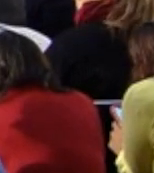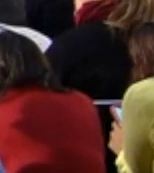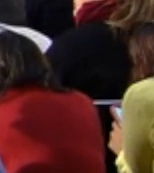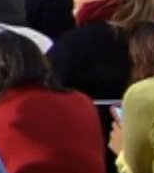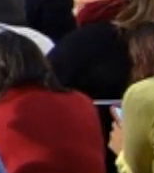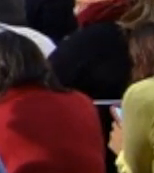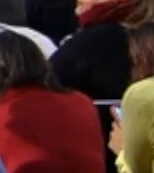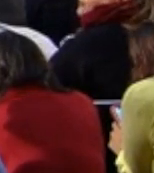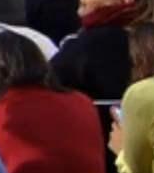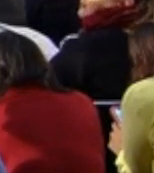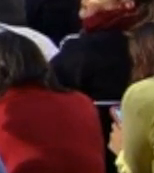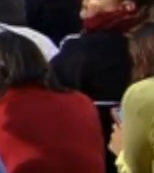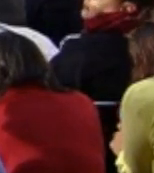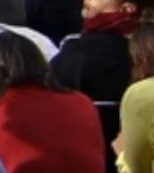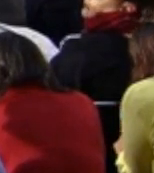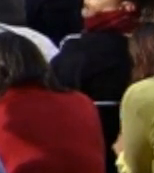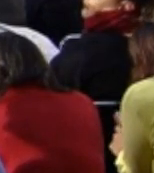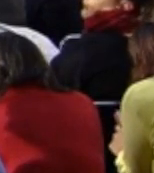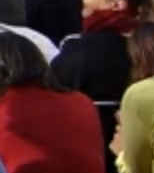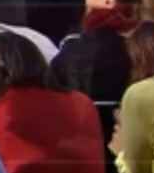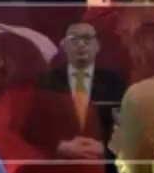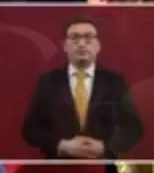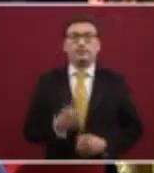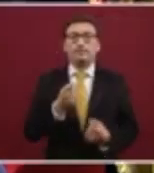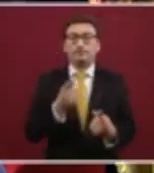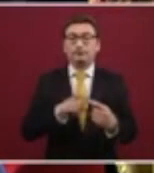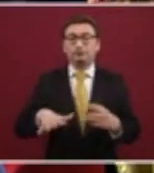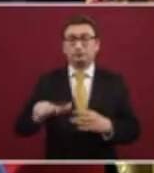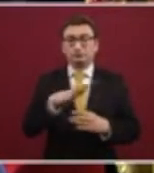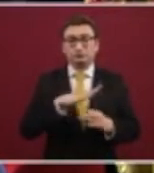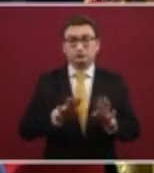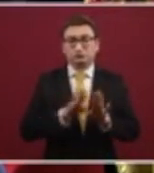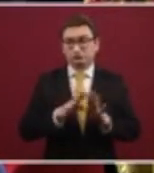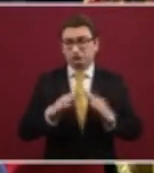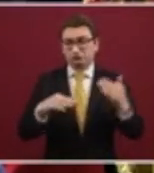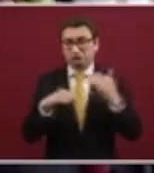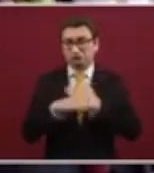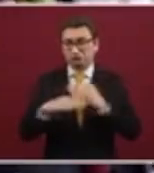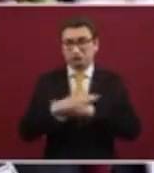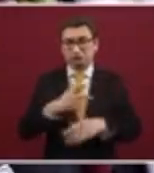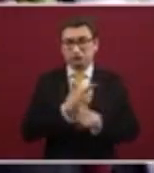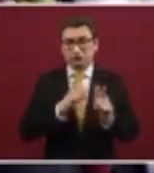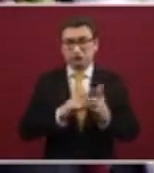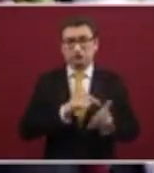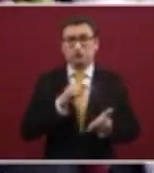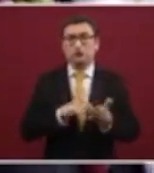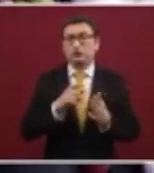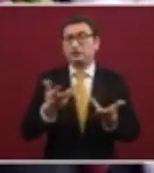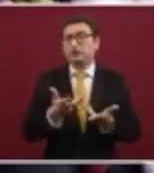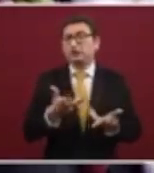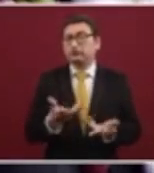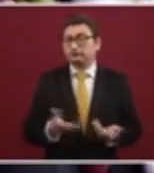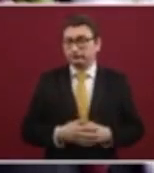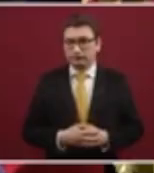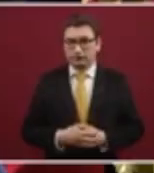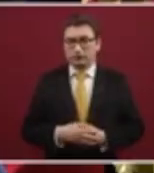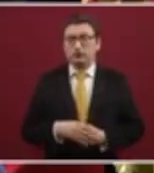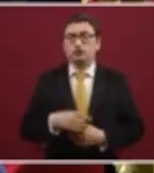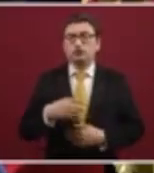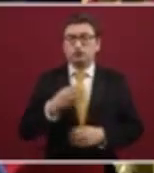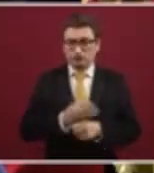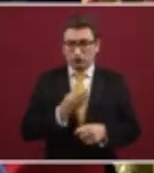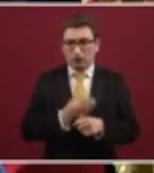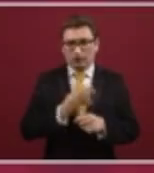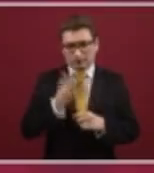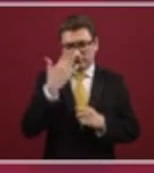hemos acompañado, que hay algunas carreteras donde también hay paso libre en varios puntos del país. ¿Qué se ha hecho para poder minimizar esto? Se ha ido atendiendo caso